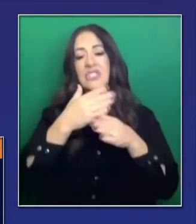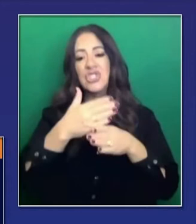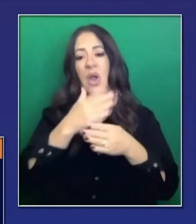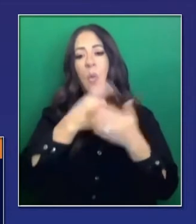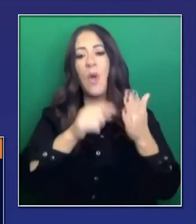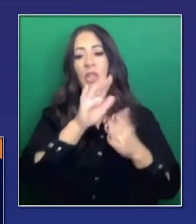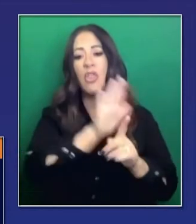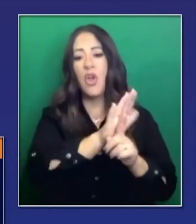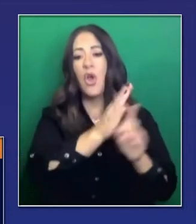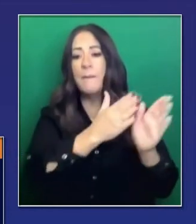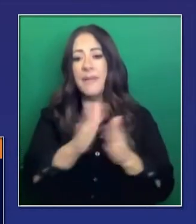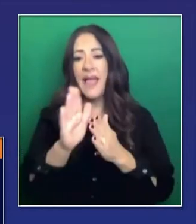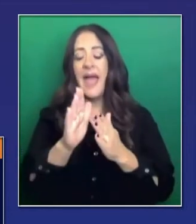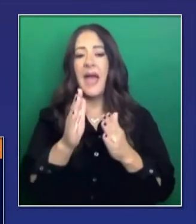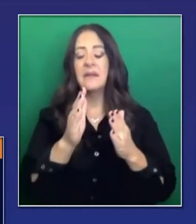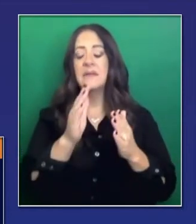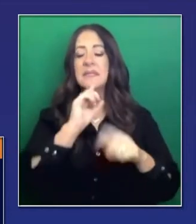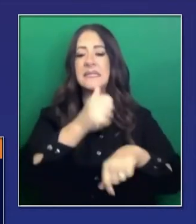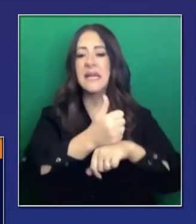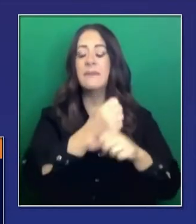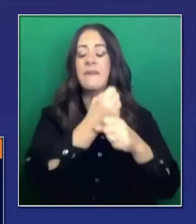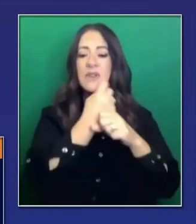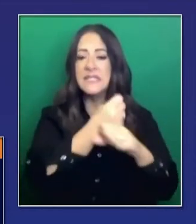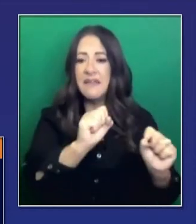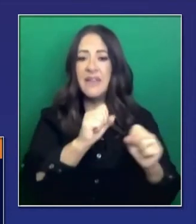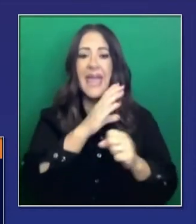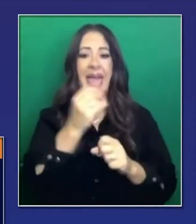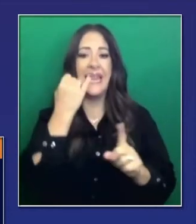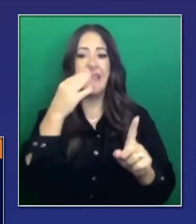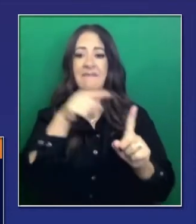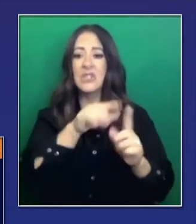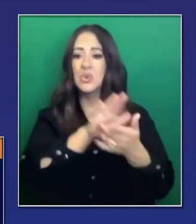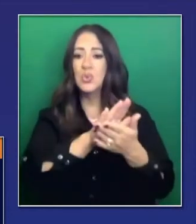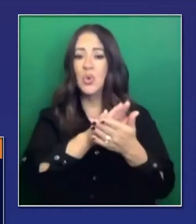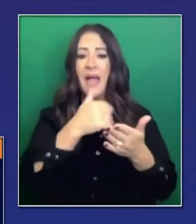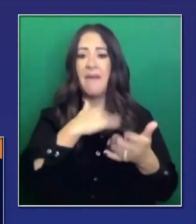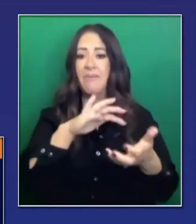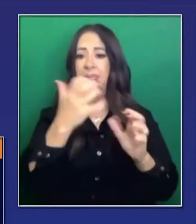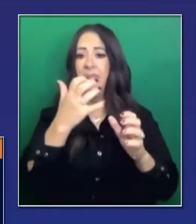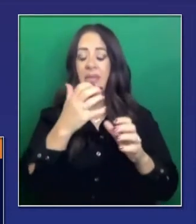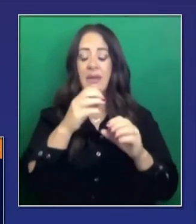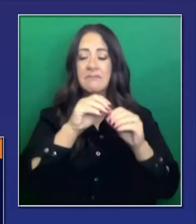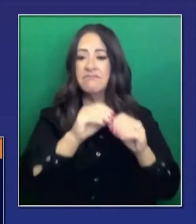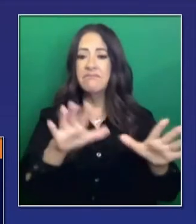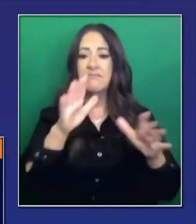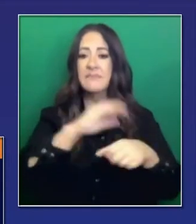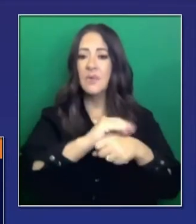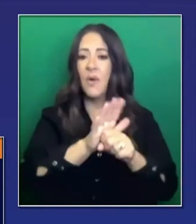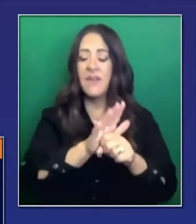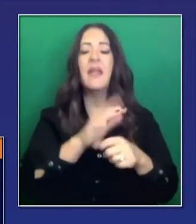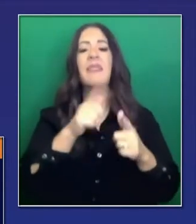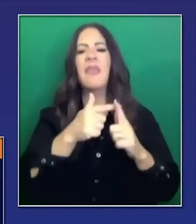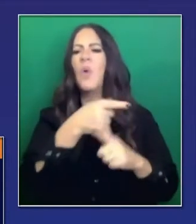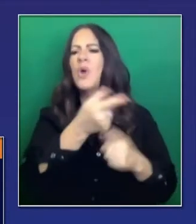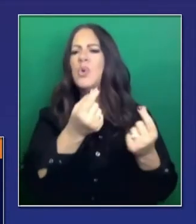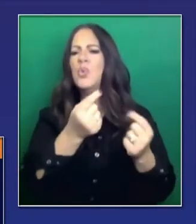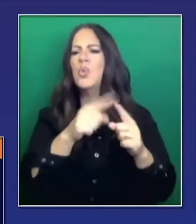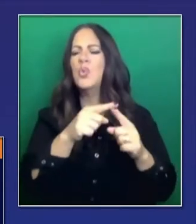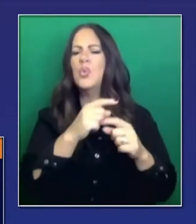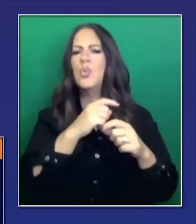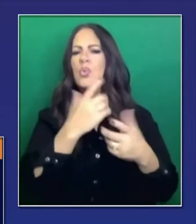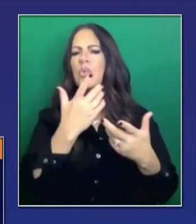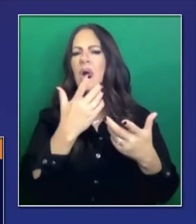seguridad y tienen que publicar la transmisión del virus en sus escuelas y se tiene que hacer en tiempo real. Están haciendo